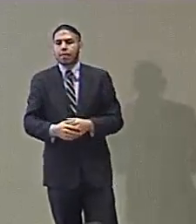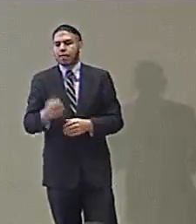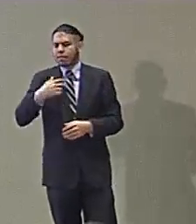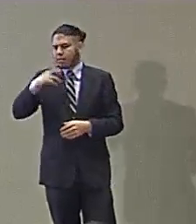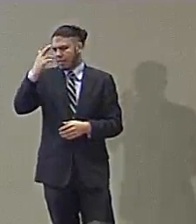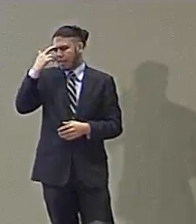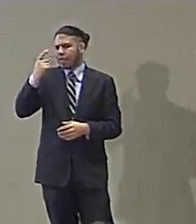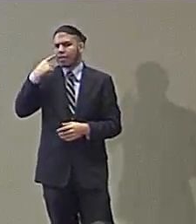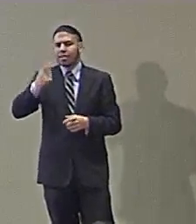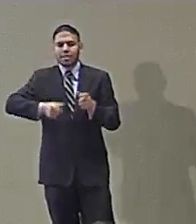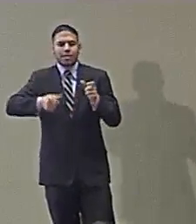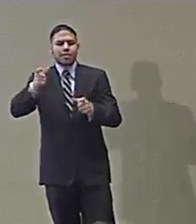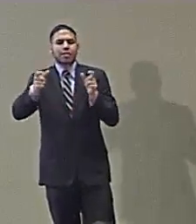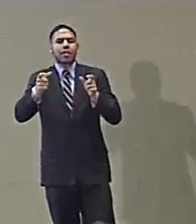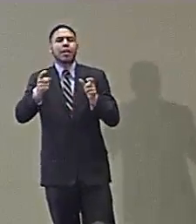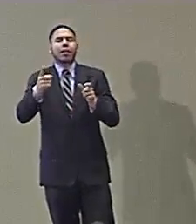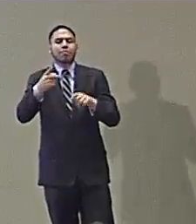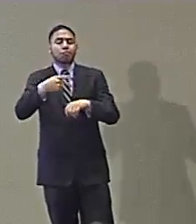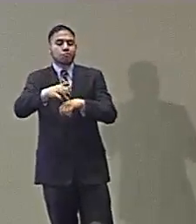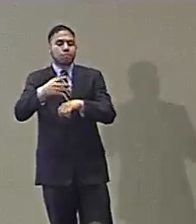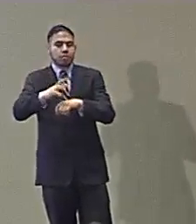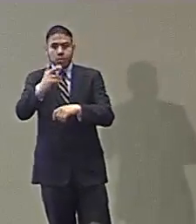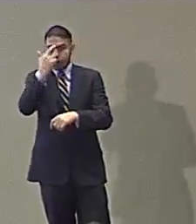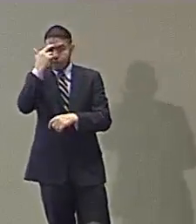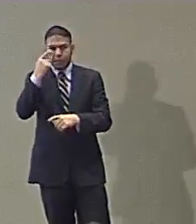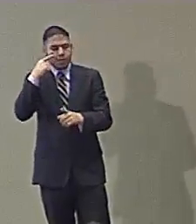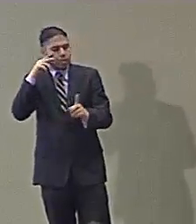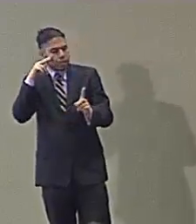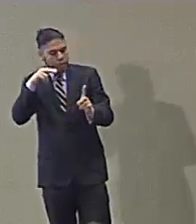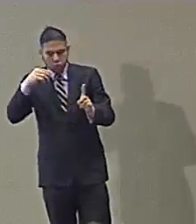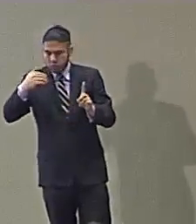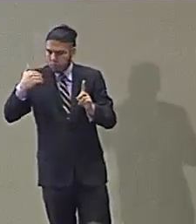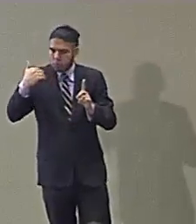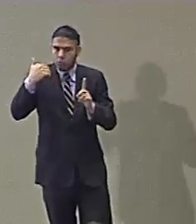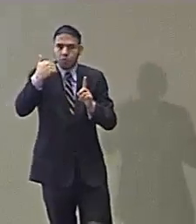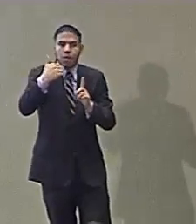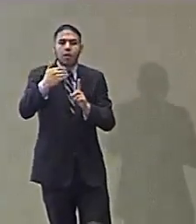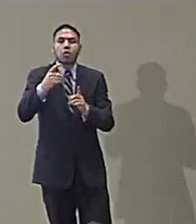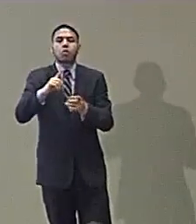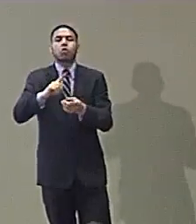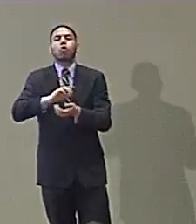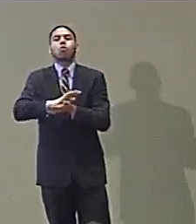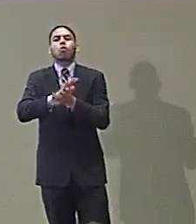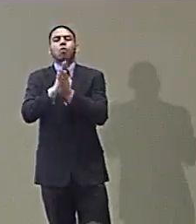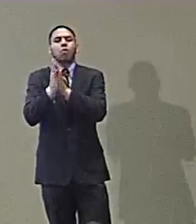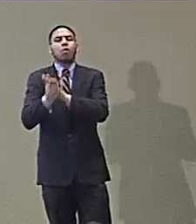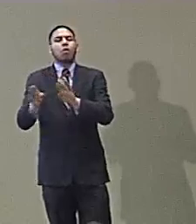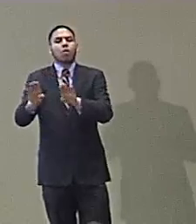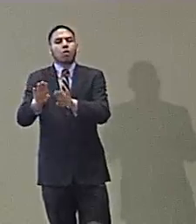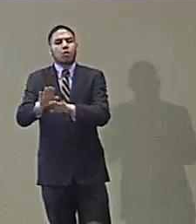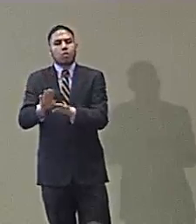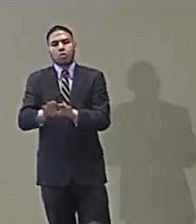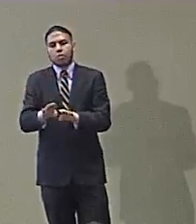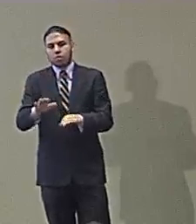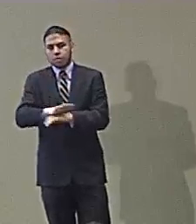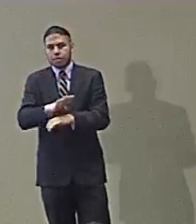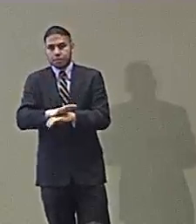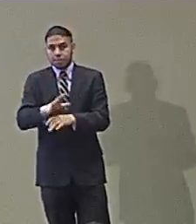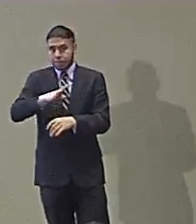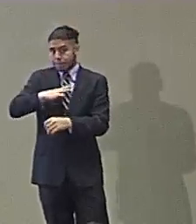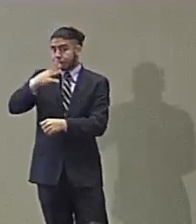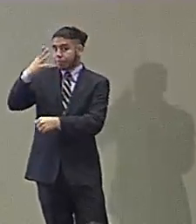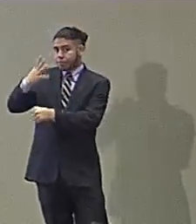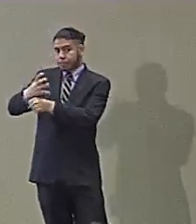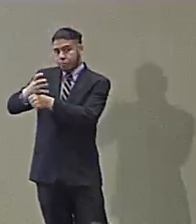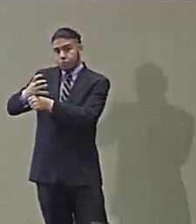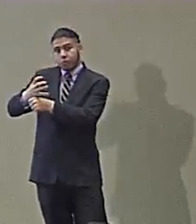los números también nos ayudan a ver dónde vamos y dónde van evolucionando ya dijimos es el octavo país más visitado